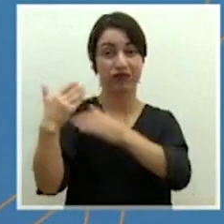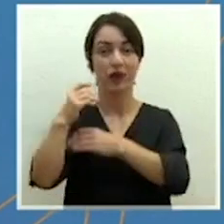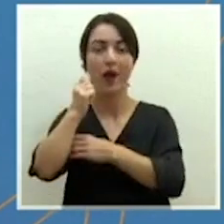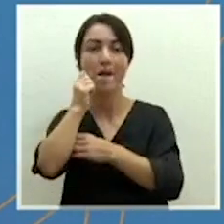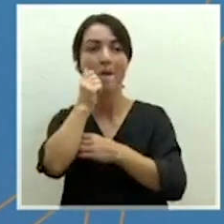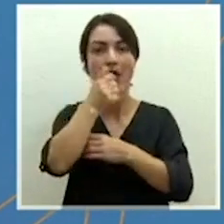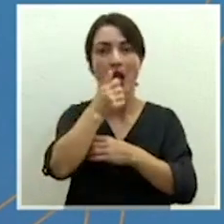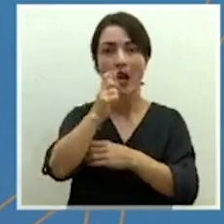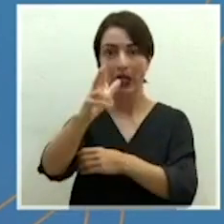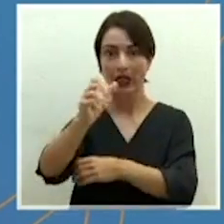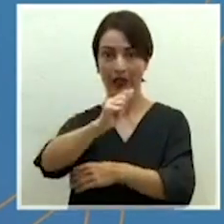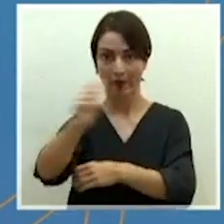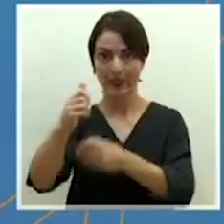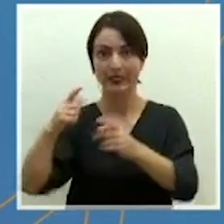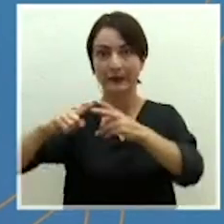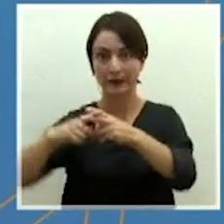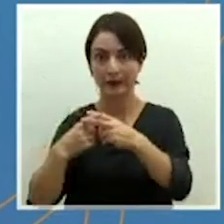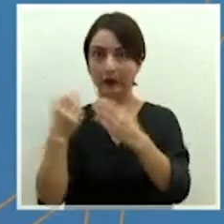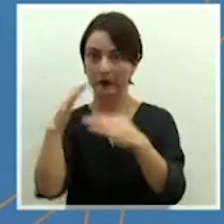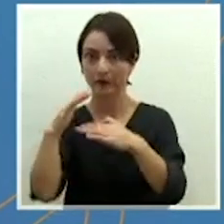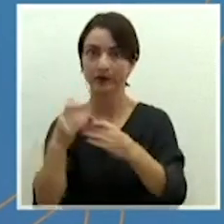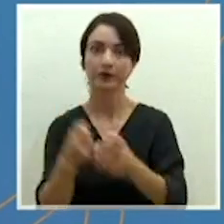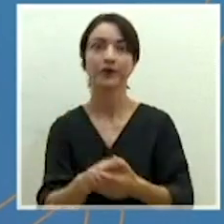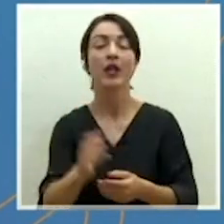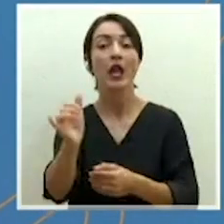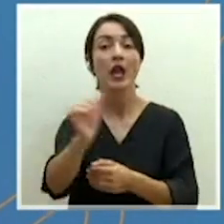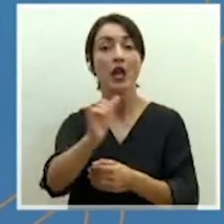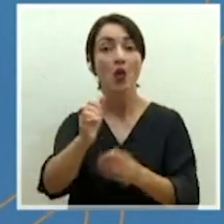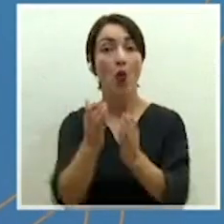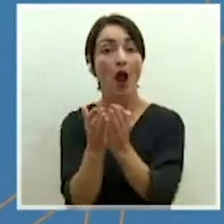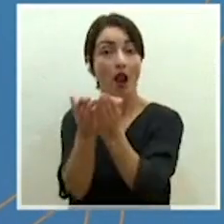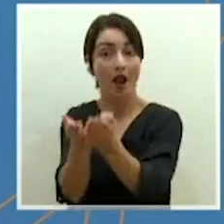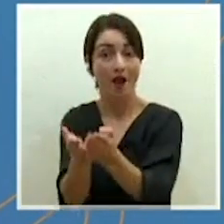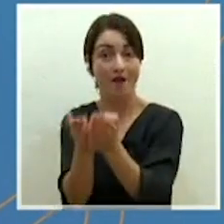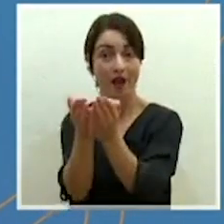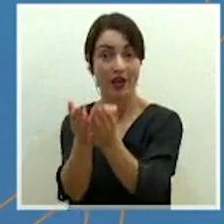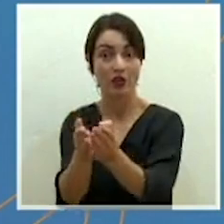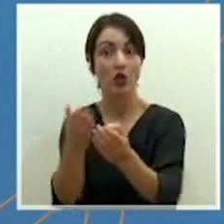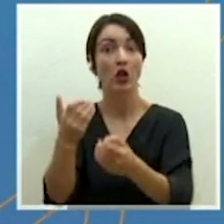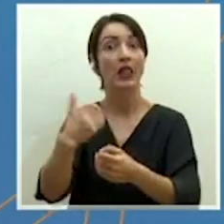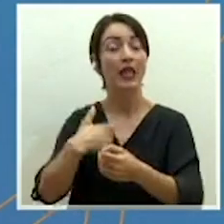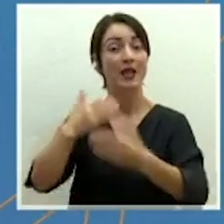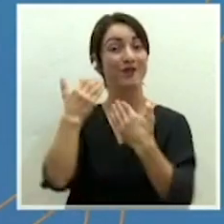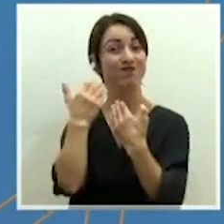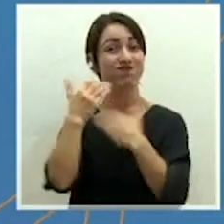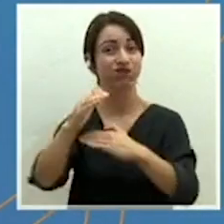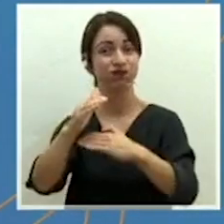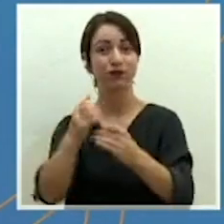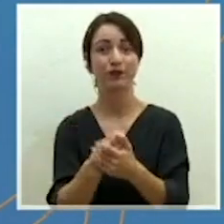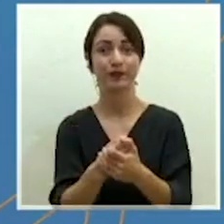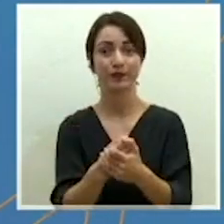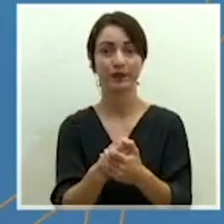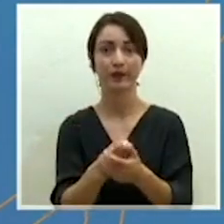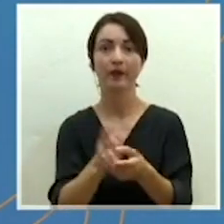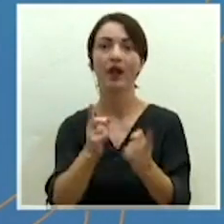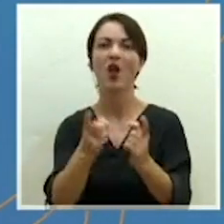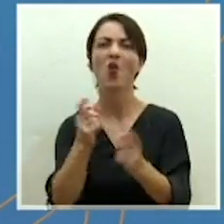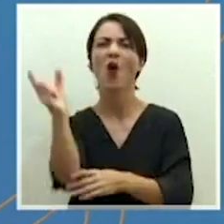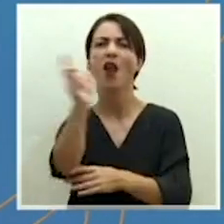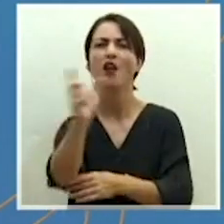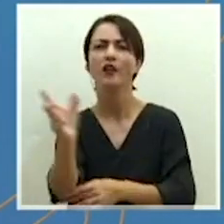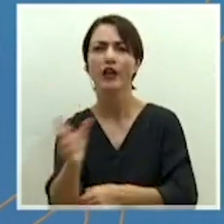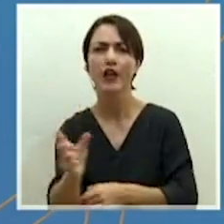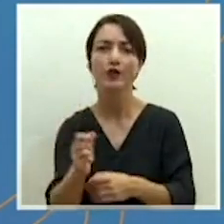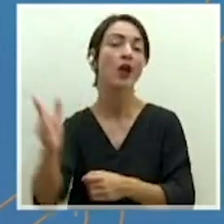ser 3 meses. Asimismo, la navegación queda restringida en los siguientes ríos,